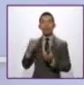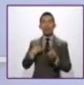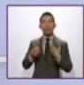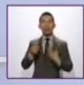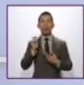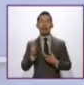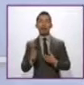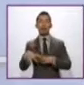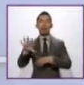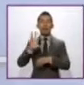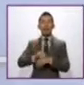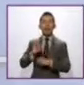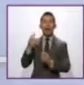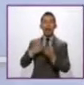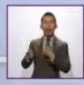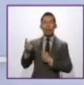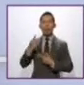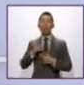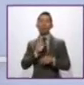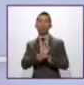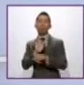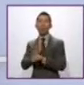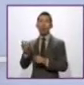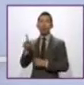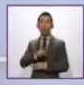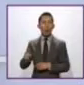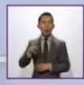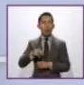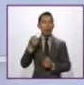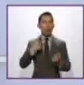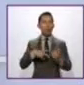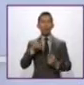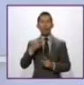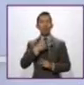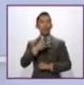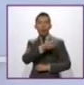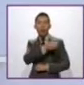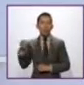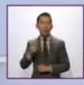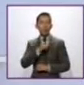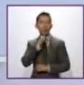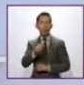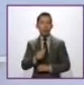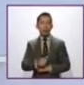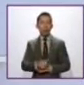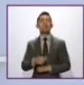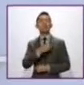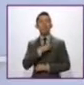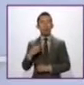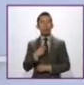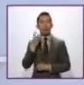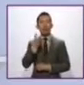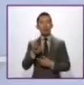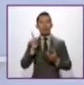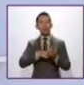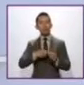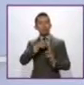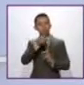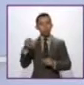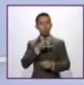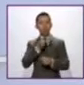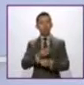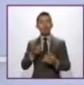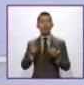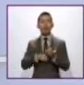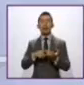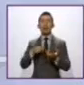ciertos lugares, se permitan desarrollar comunidades que no tengan una organización, que se organicen adecuadamente. Tenemos que incluir a nuestros